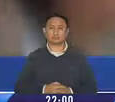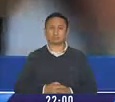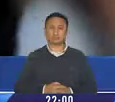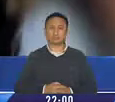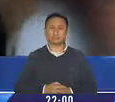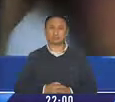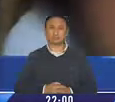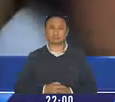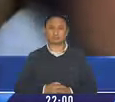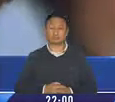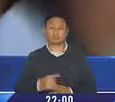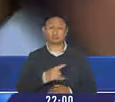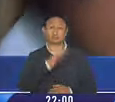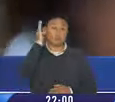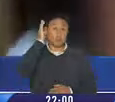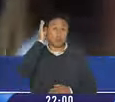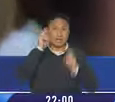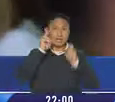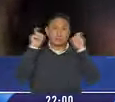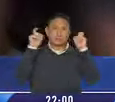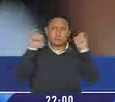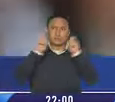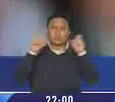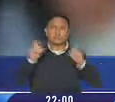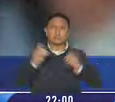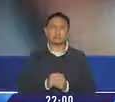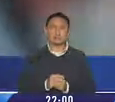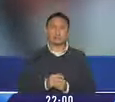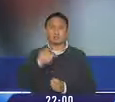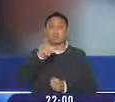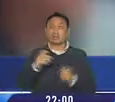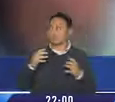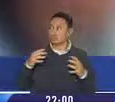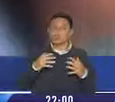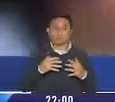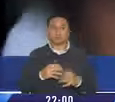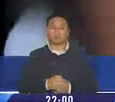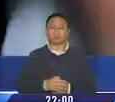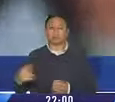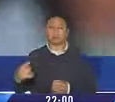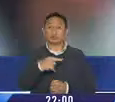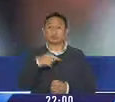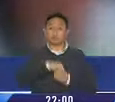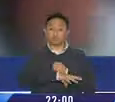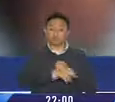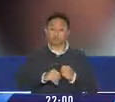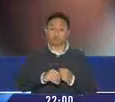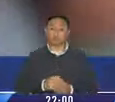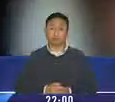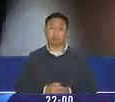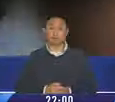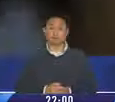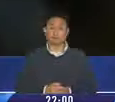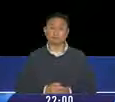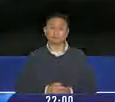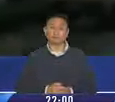Los gritos de aquella dama generaron nervios entre los sujetos armados que pretendieron robar sus